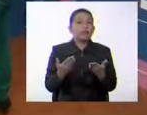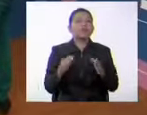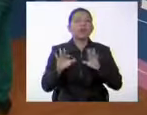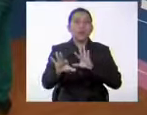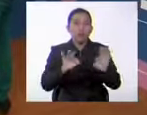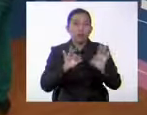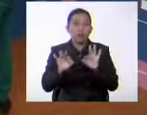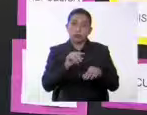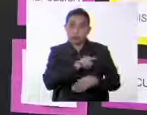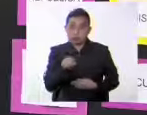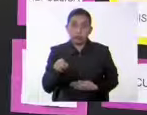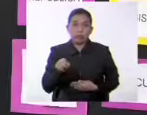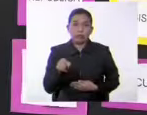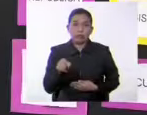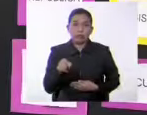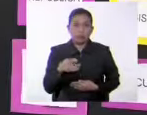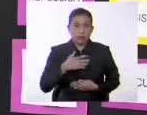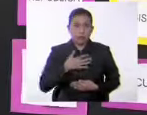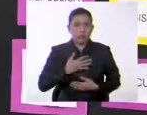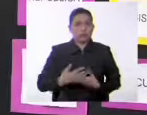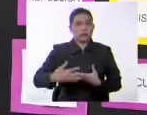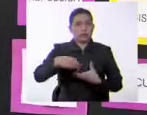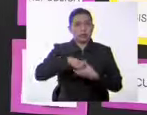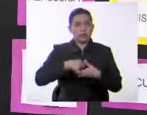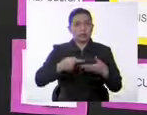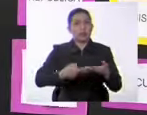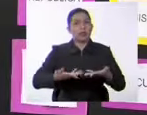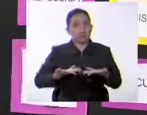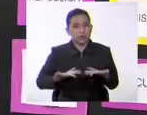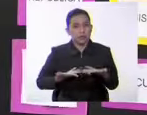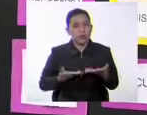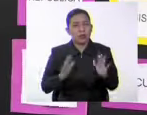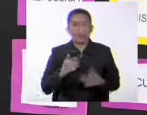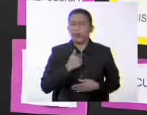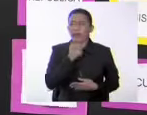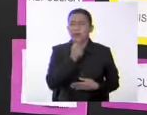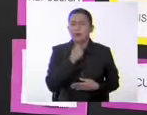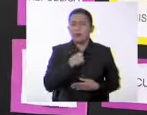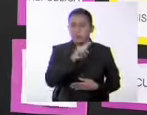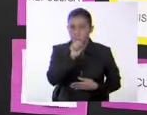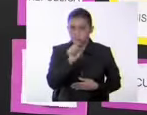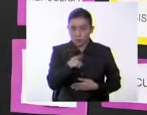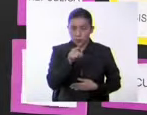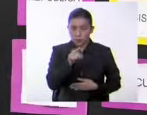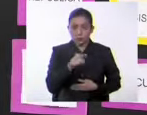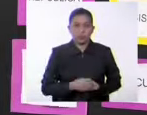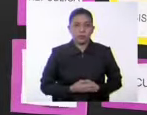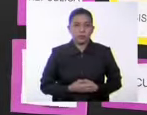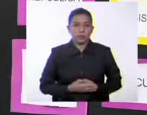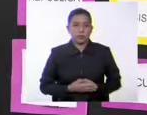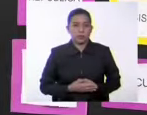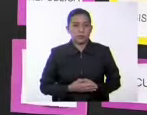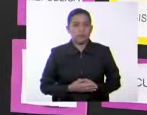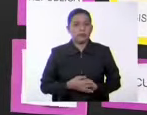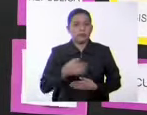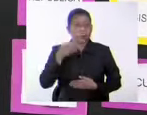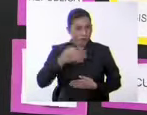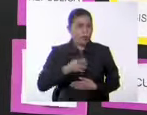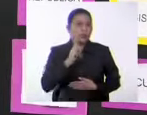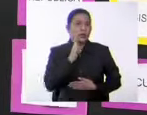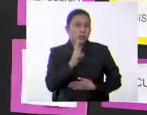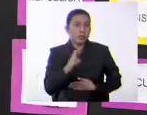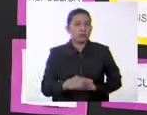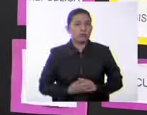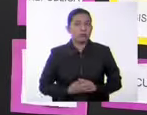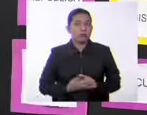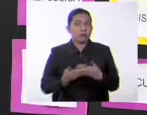derechos que se ejercían o que se debían de ejercer. Pero yo tengo una pregunta, fíjate, y quizá hay que darle respuesta. Bueno, y estamos